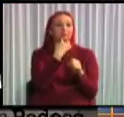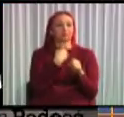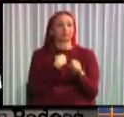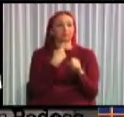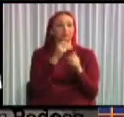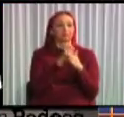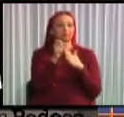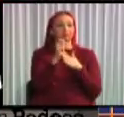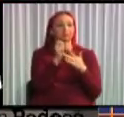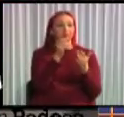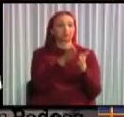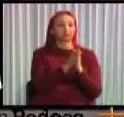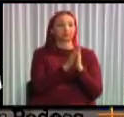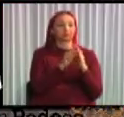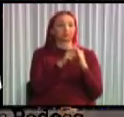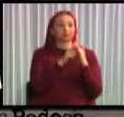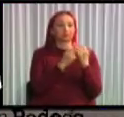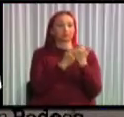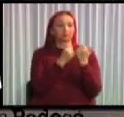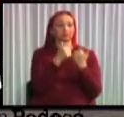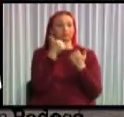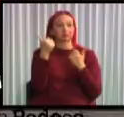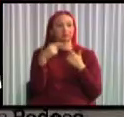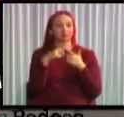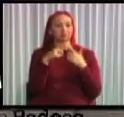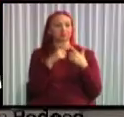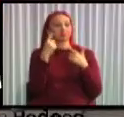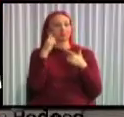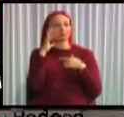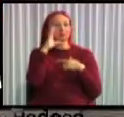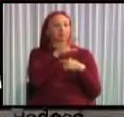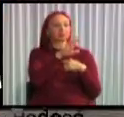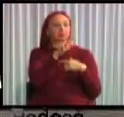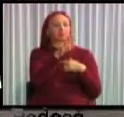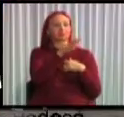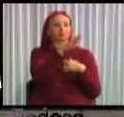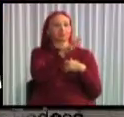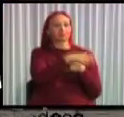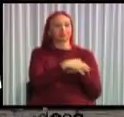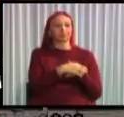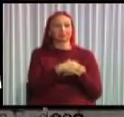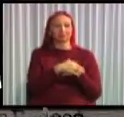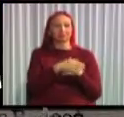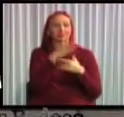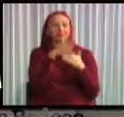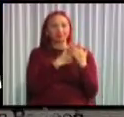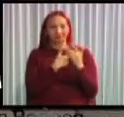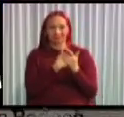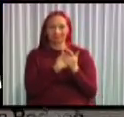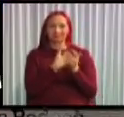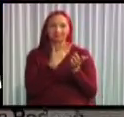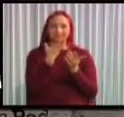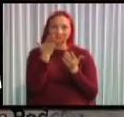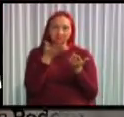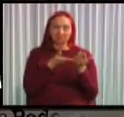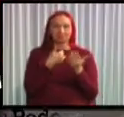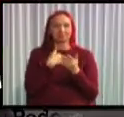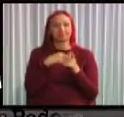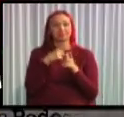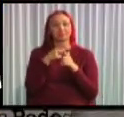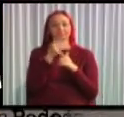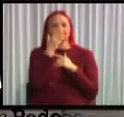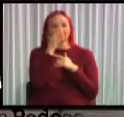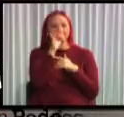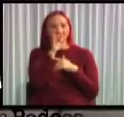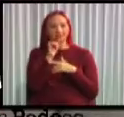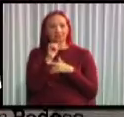de la escuela tal a pedirme refuerzo para la otra, entonces ya usted se da cuentilla que algo bueno está haciendo. Que algo tiene, y después a su mamá